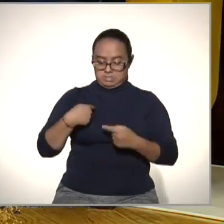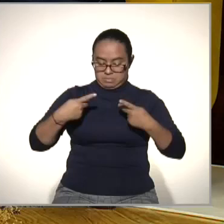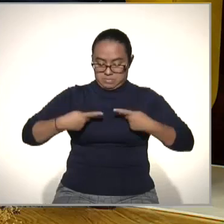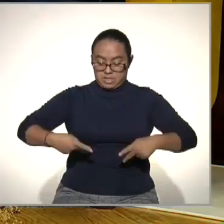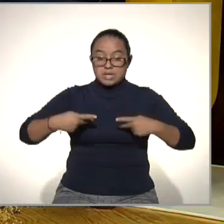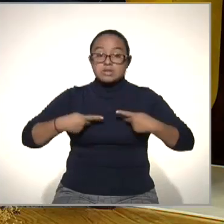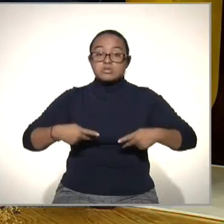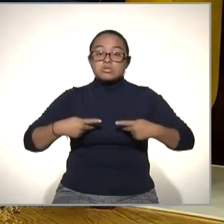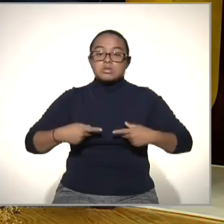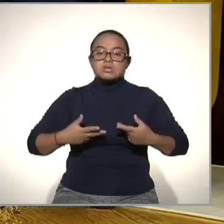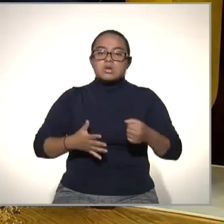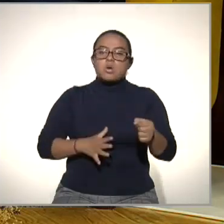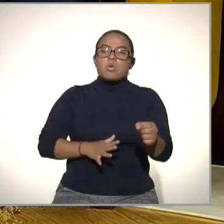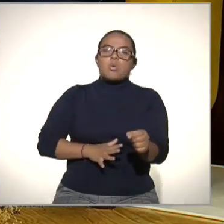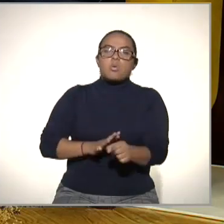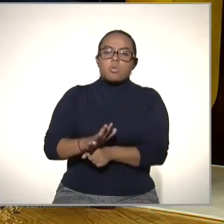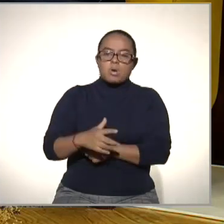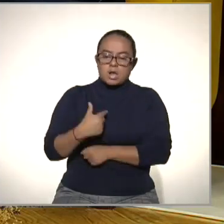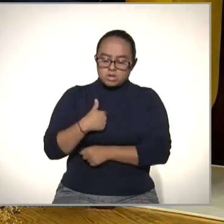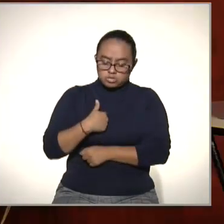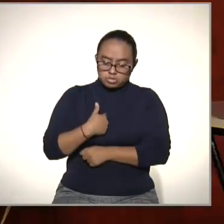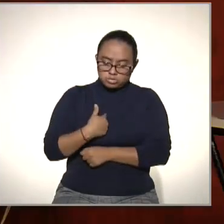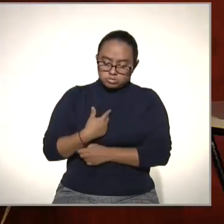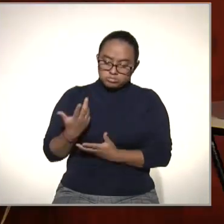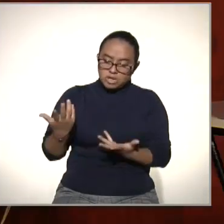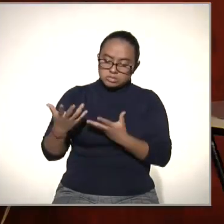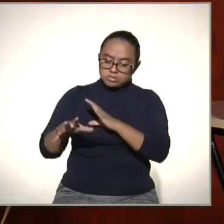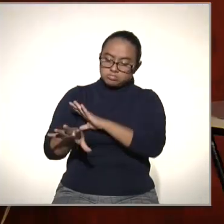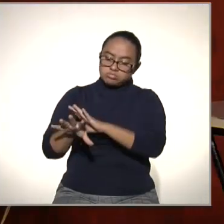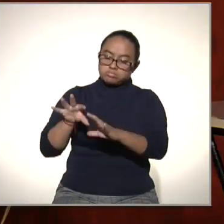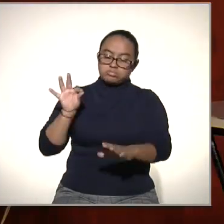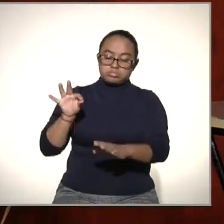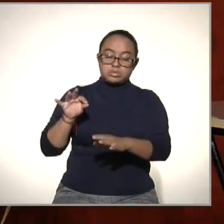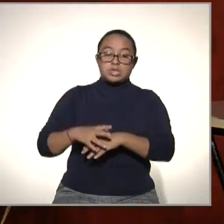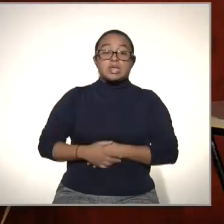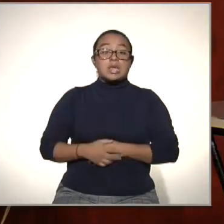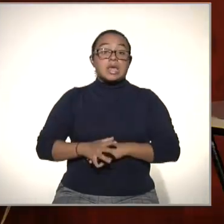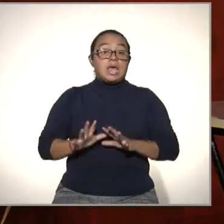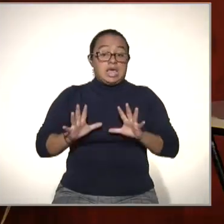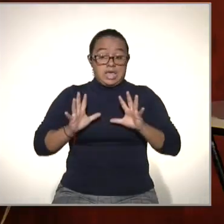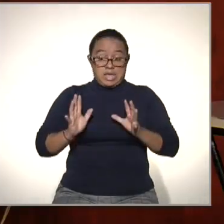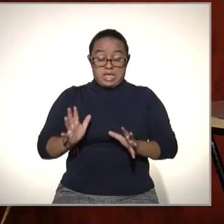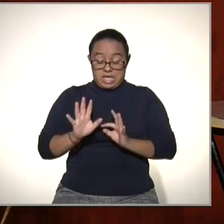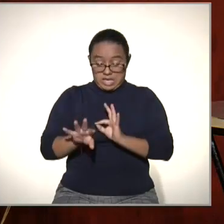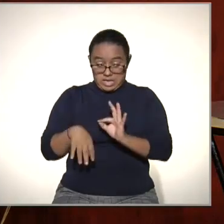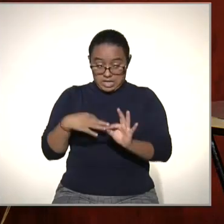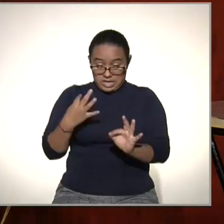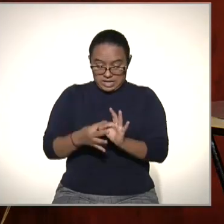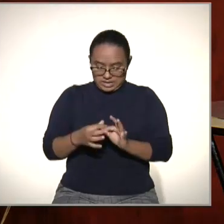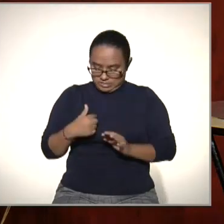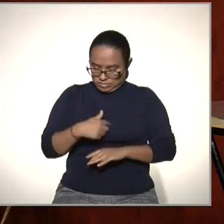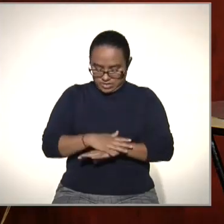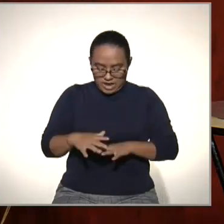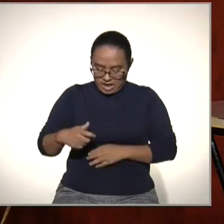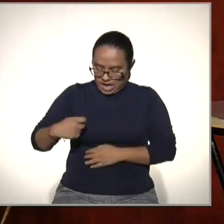como persona, cuáles son esas posibilidades que tengo de elegir. Y entonces, ya que puedo abrazar esa que yo